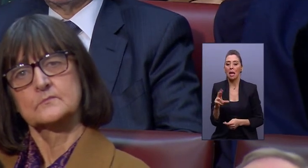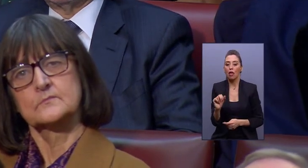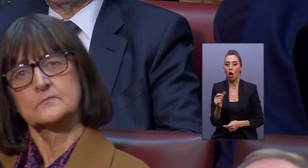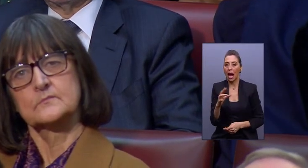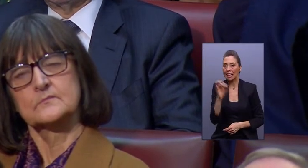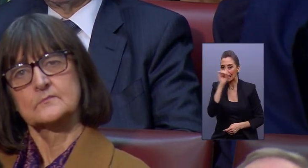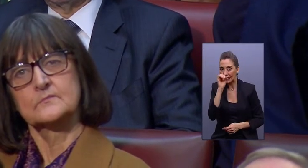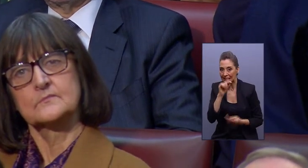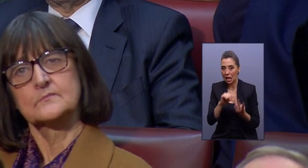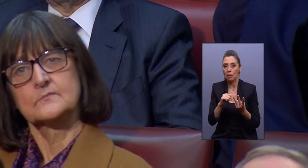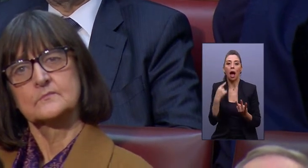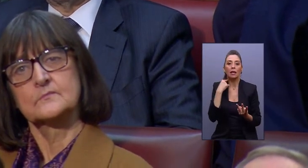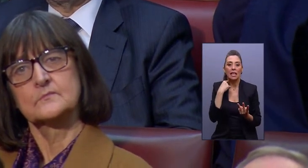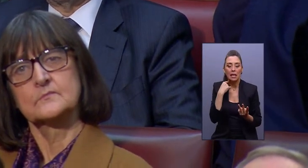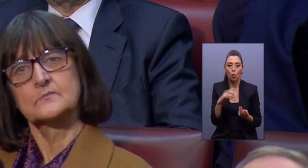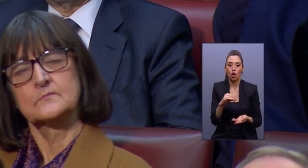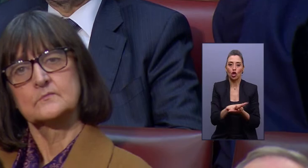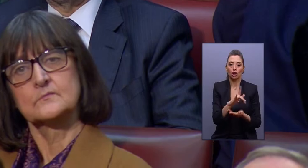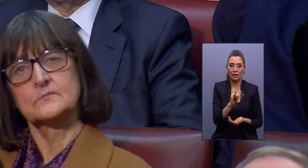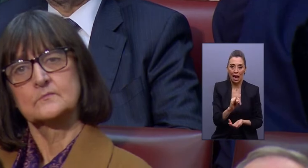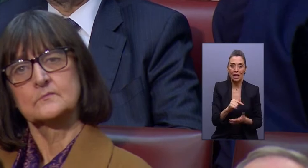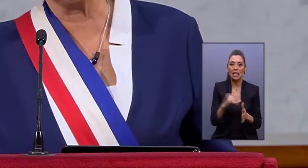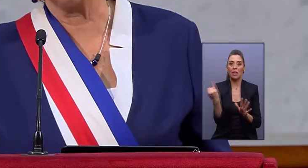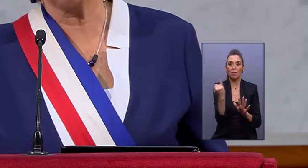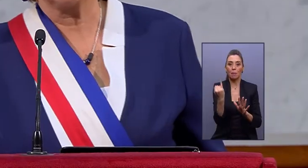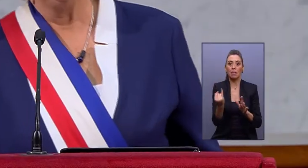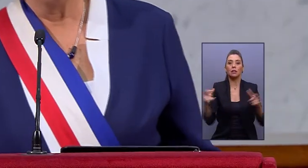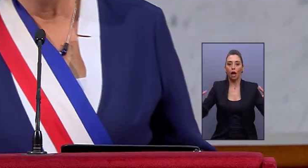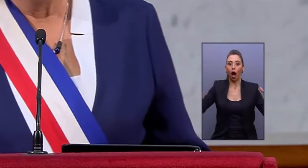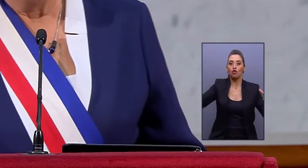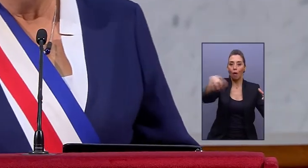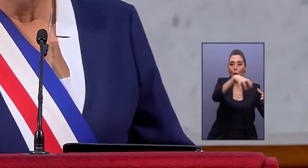Cerda, Quilicura, Conchalí e Independencia.